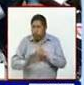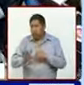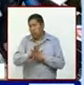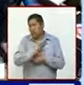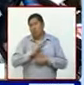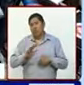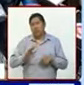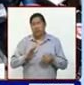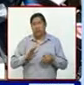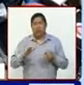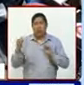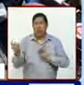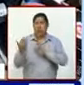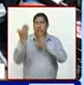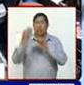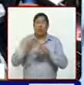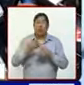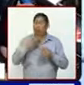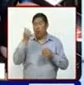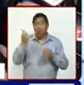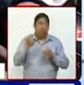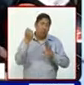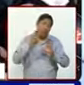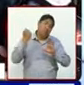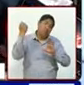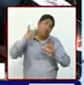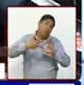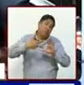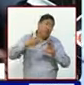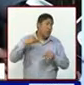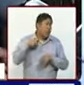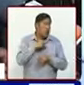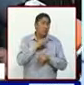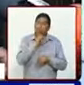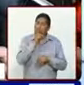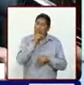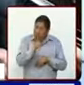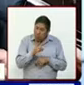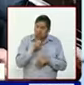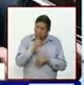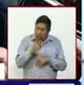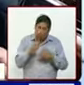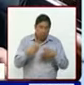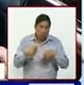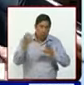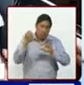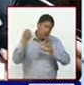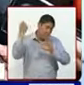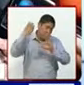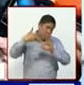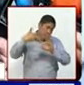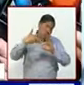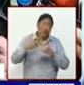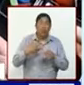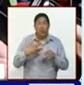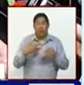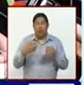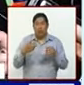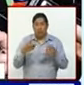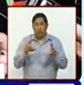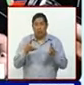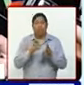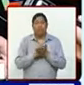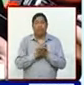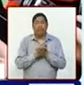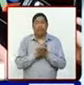de las audiencias virtuales, que como verán, nosotros hemos garantizado en otros casos la presencia física a través de la vía